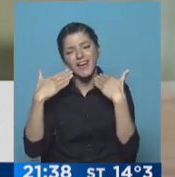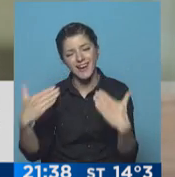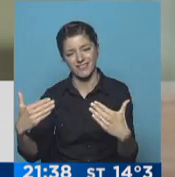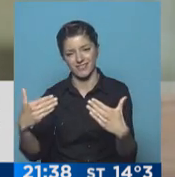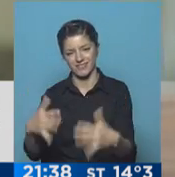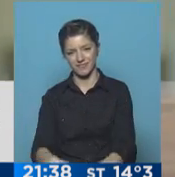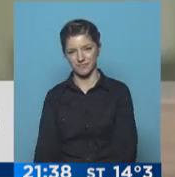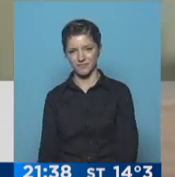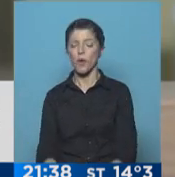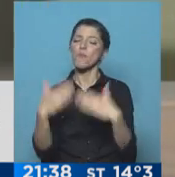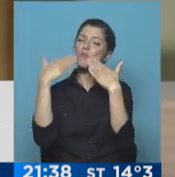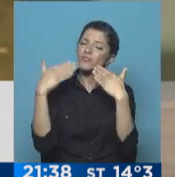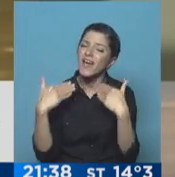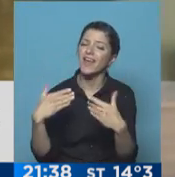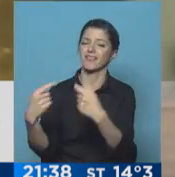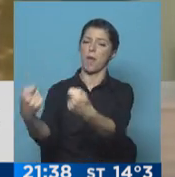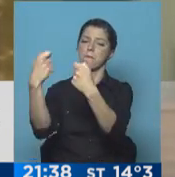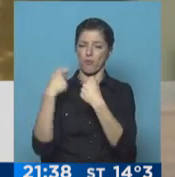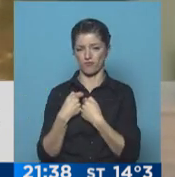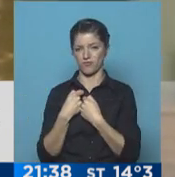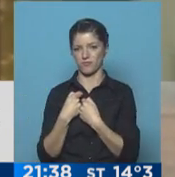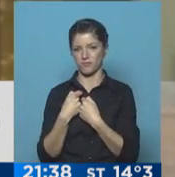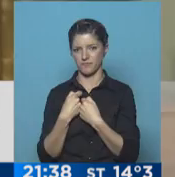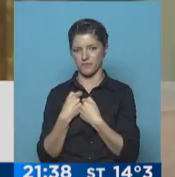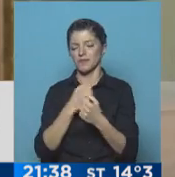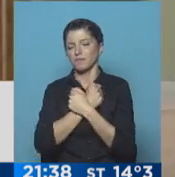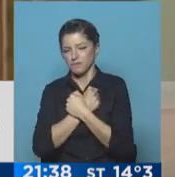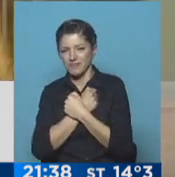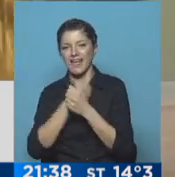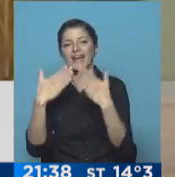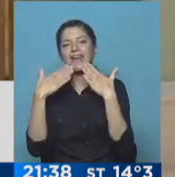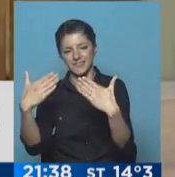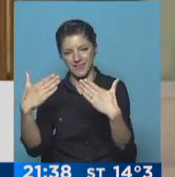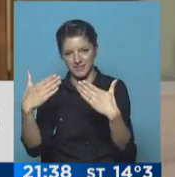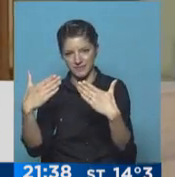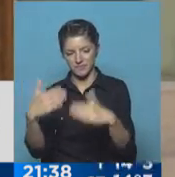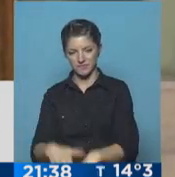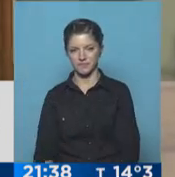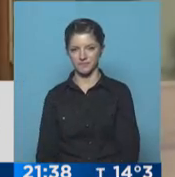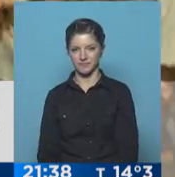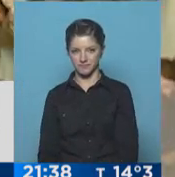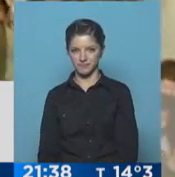gracias por acompañarnos. Los quiero mucho, gracias.